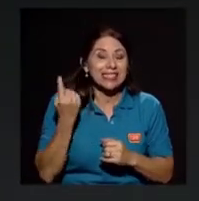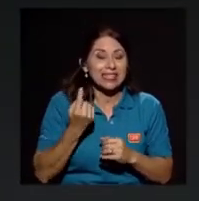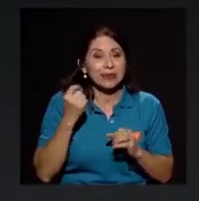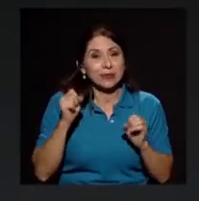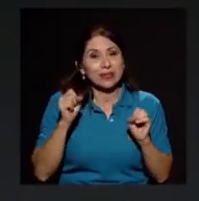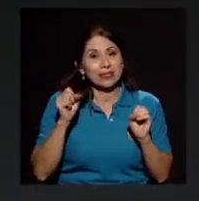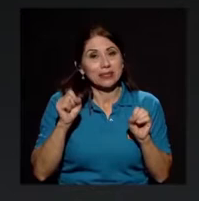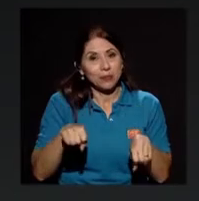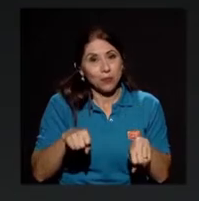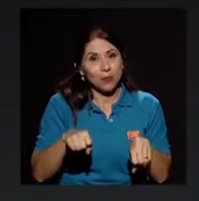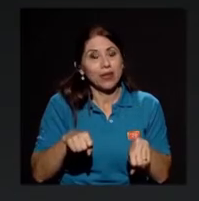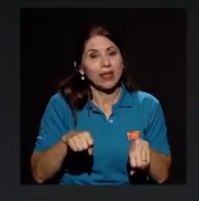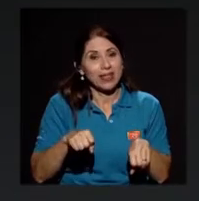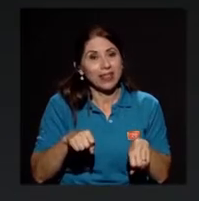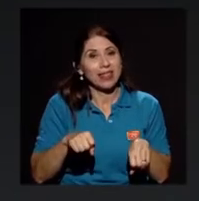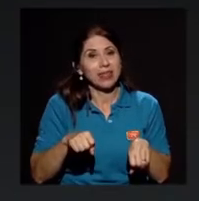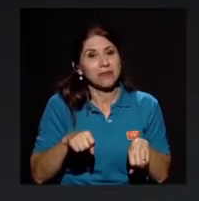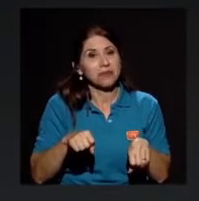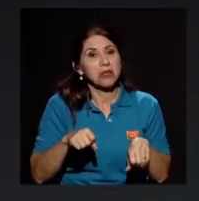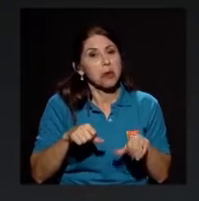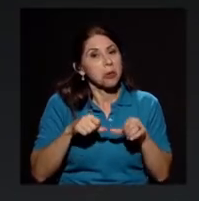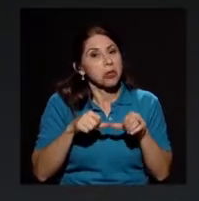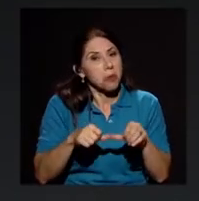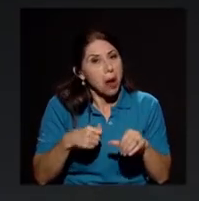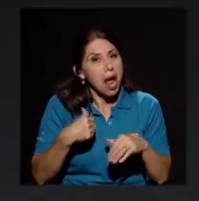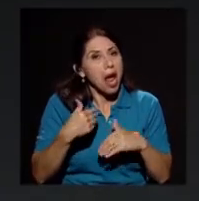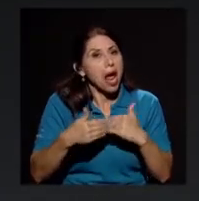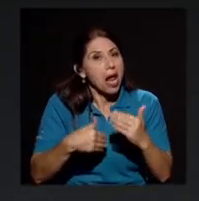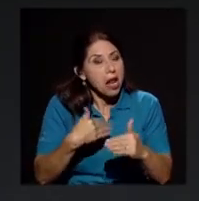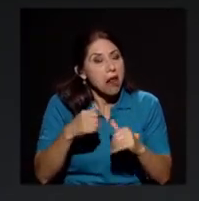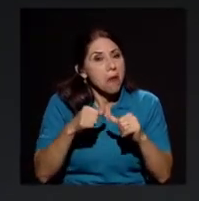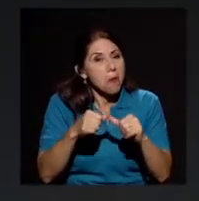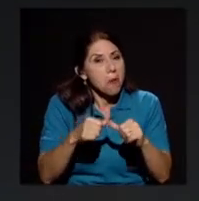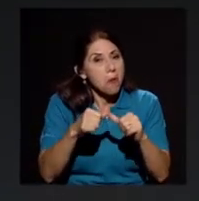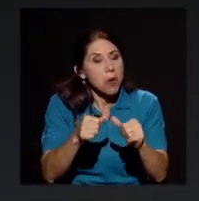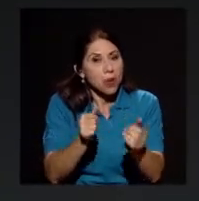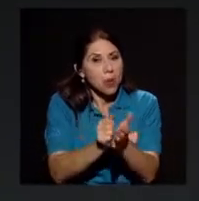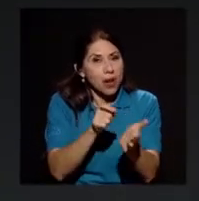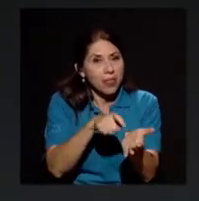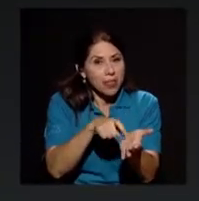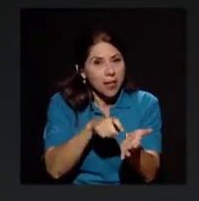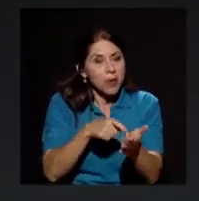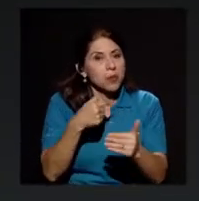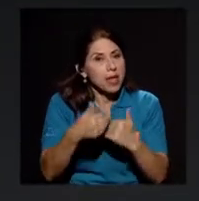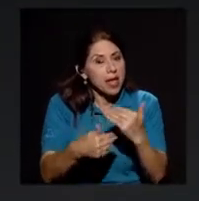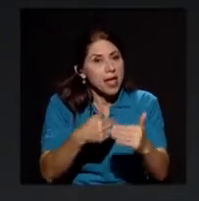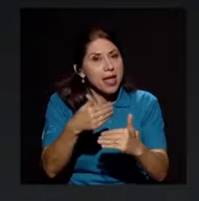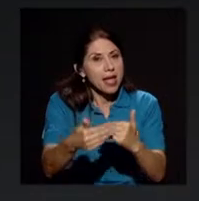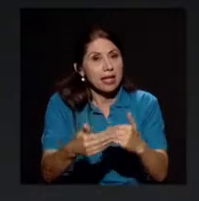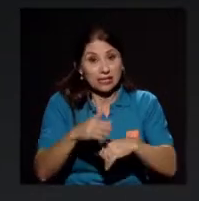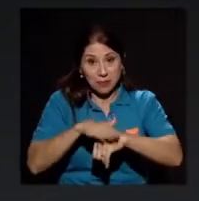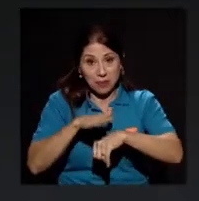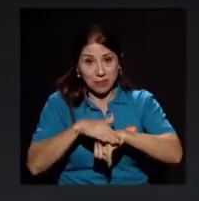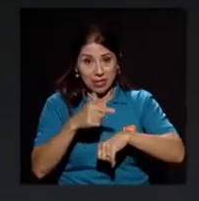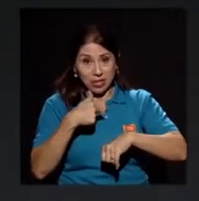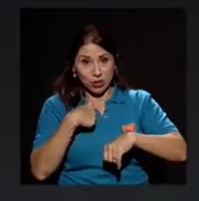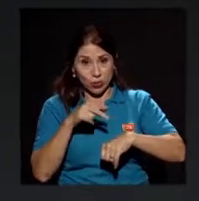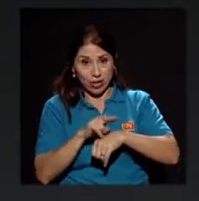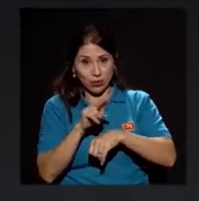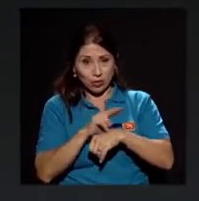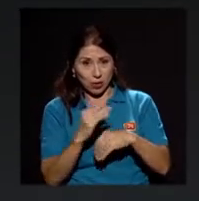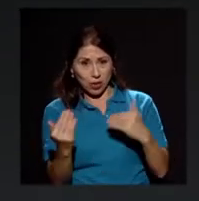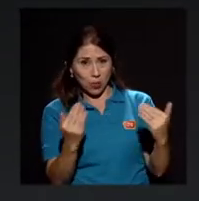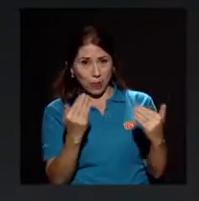balón de la deuda para adelante si me permiten y voy a usar una imagen de cuando era